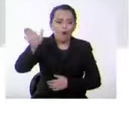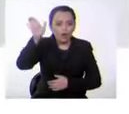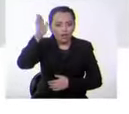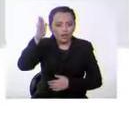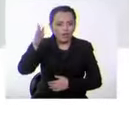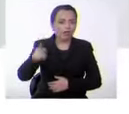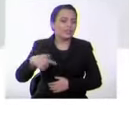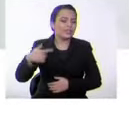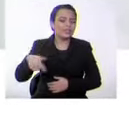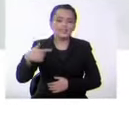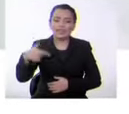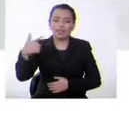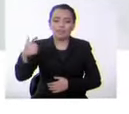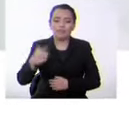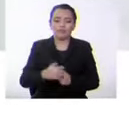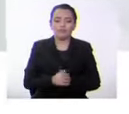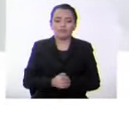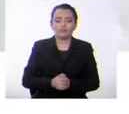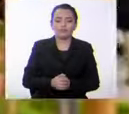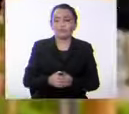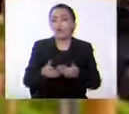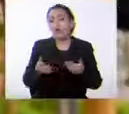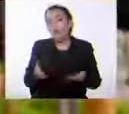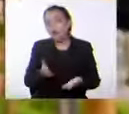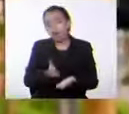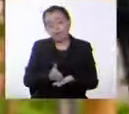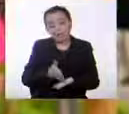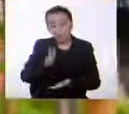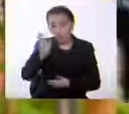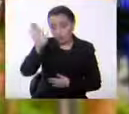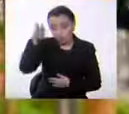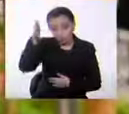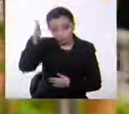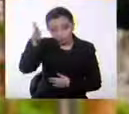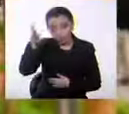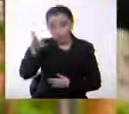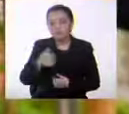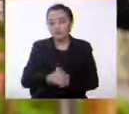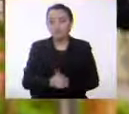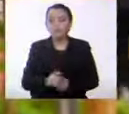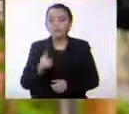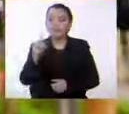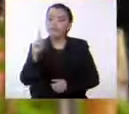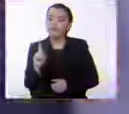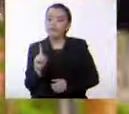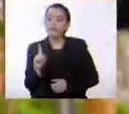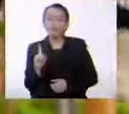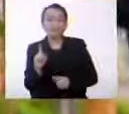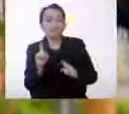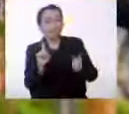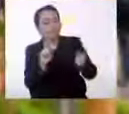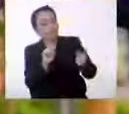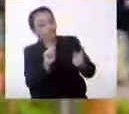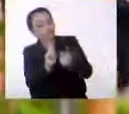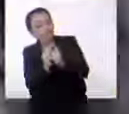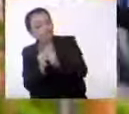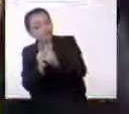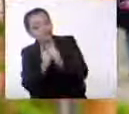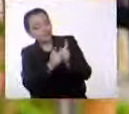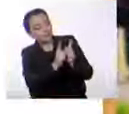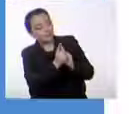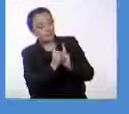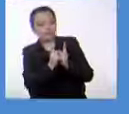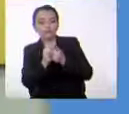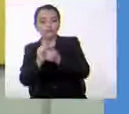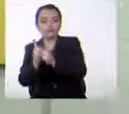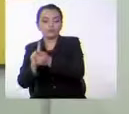llamaba un animal político, un ser que se relaciona con todos los de su sociedad, con todos